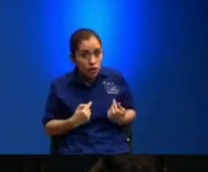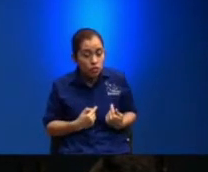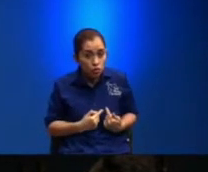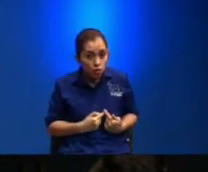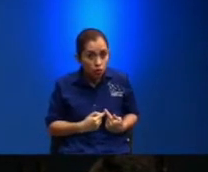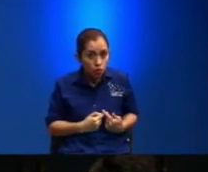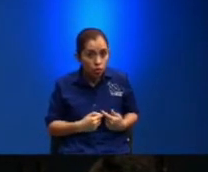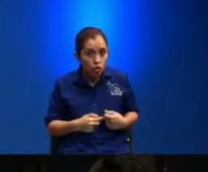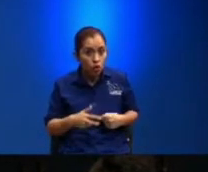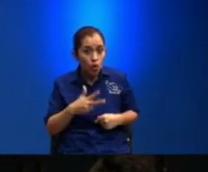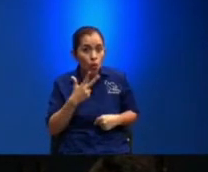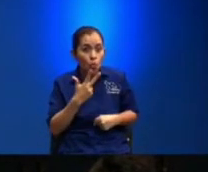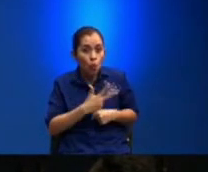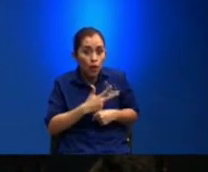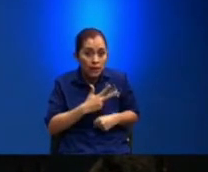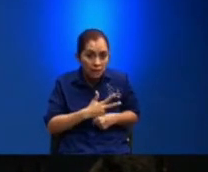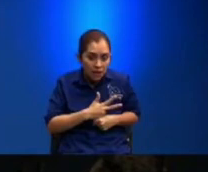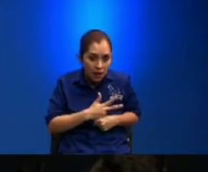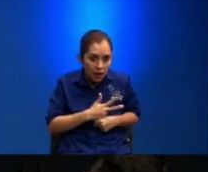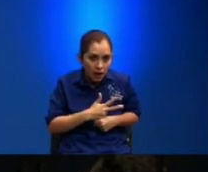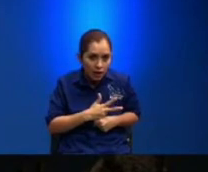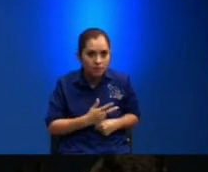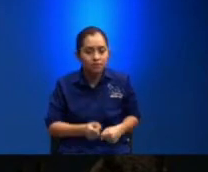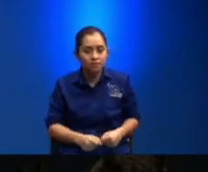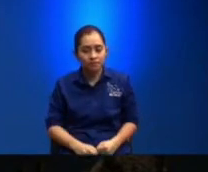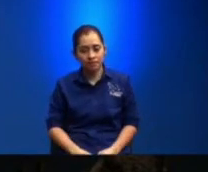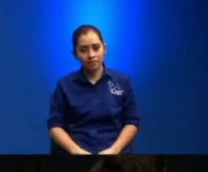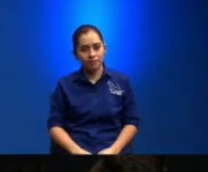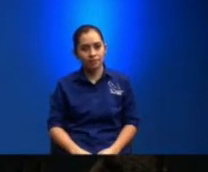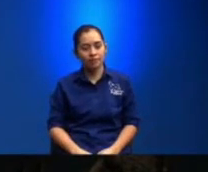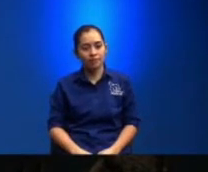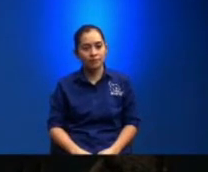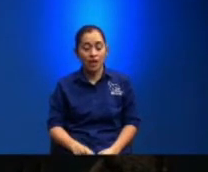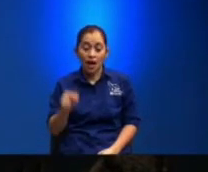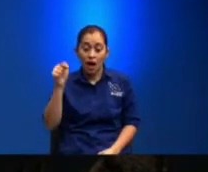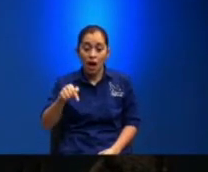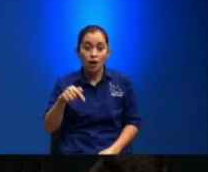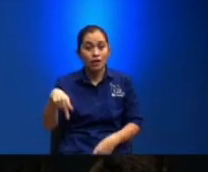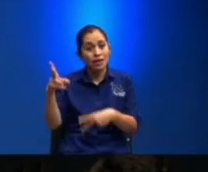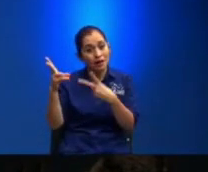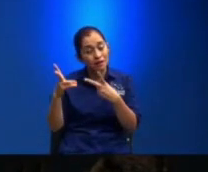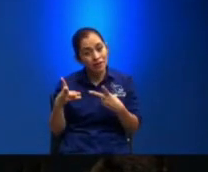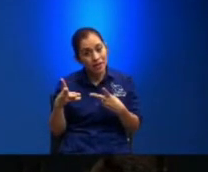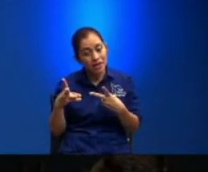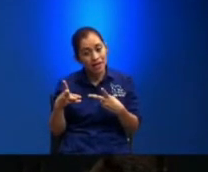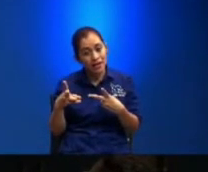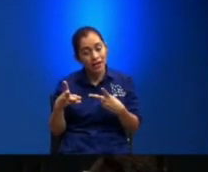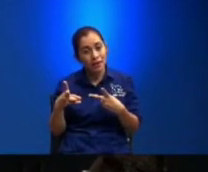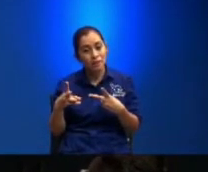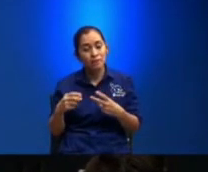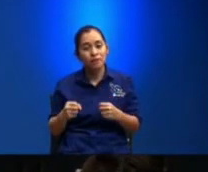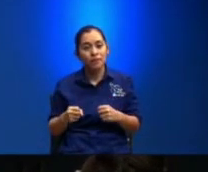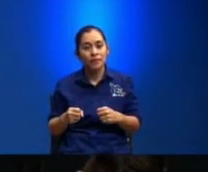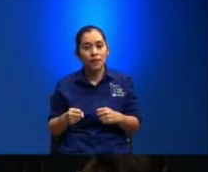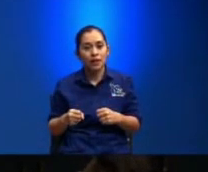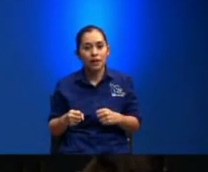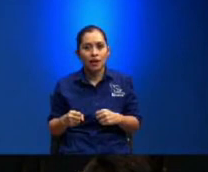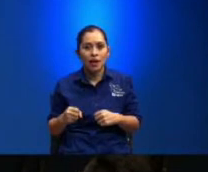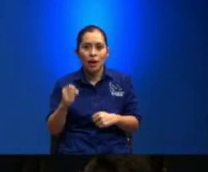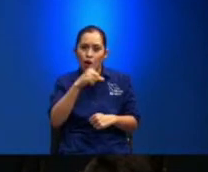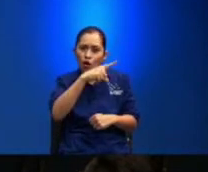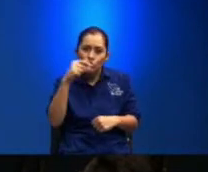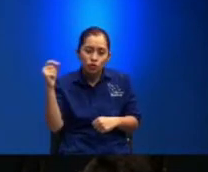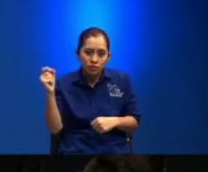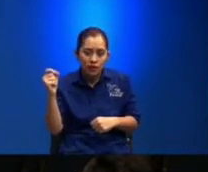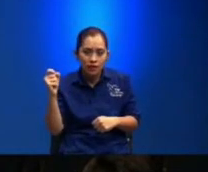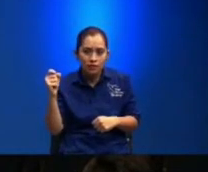su corazón su terruño ahorita viene noviembre de diciembre y son los meses en donde se saturan